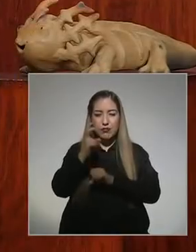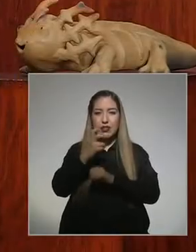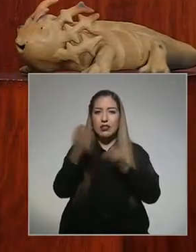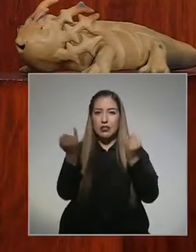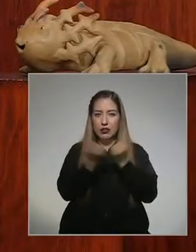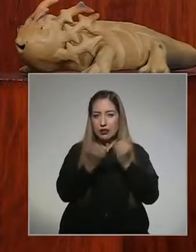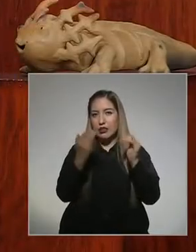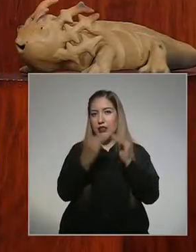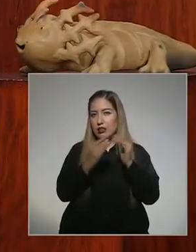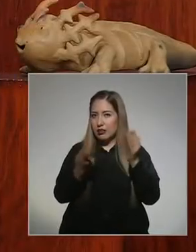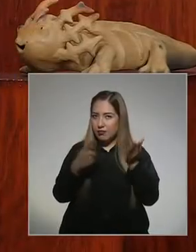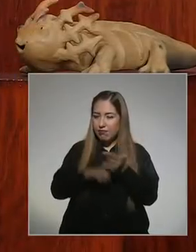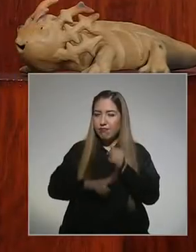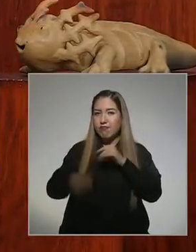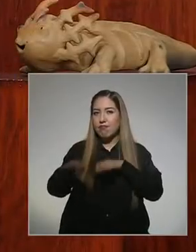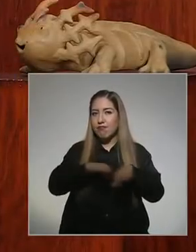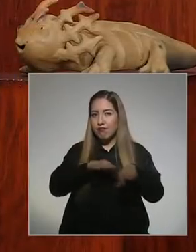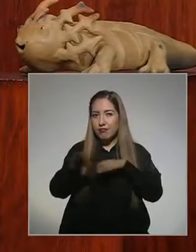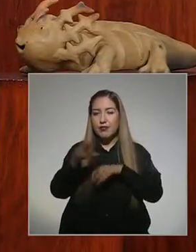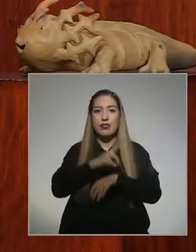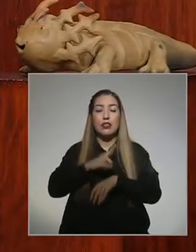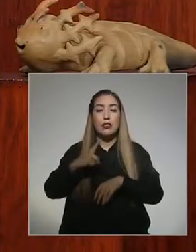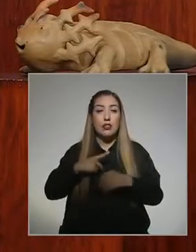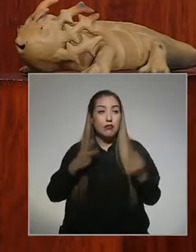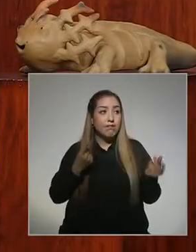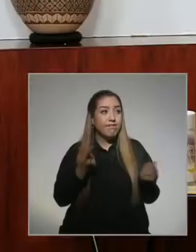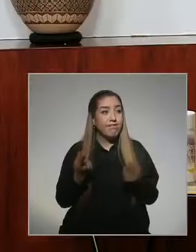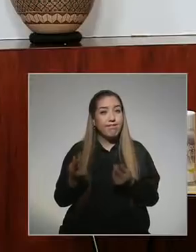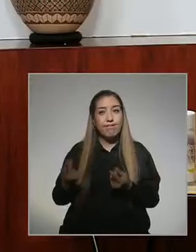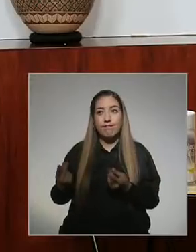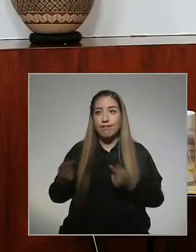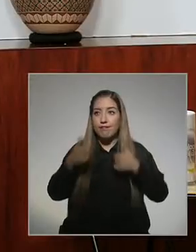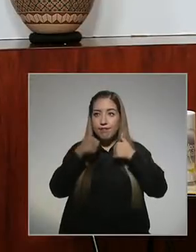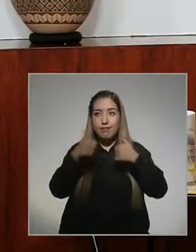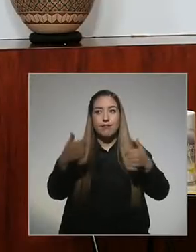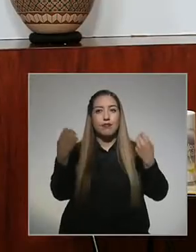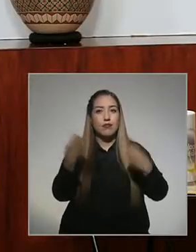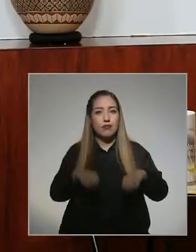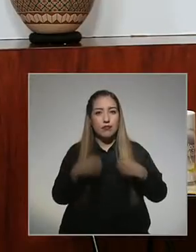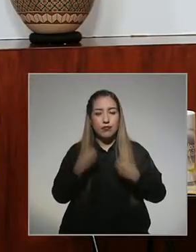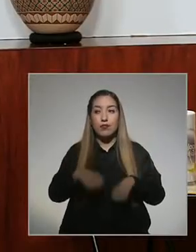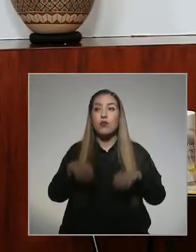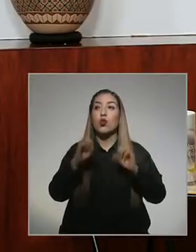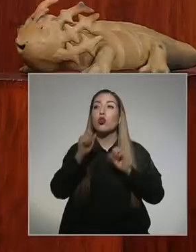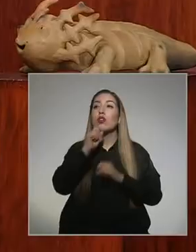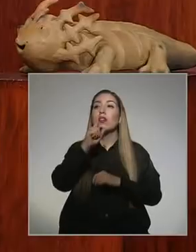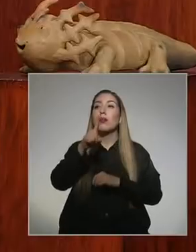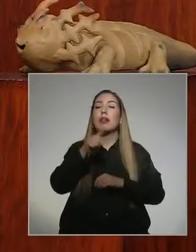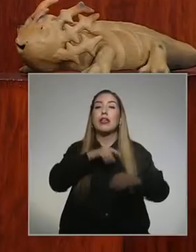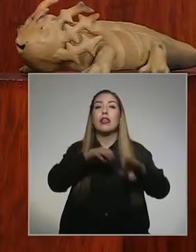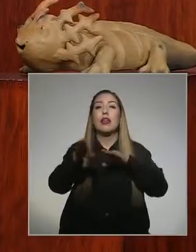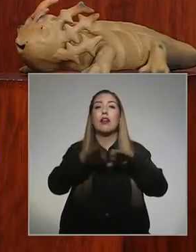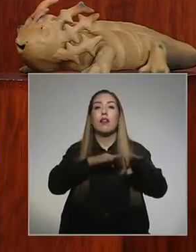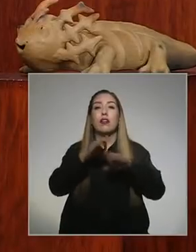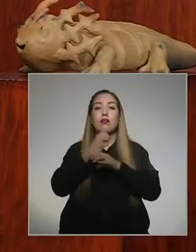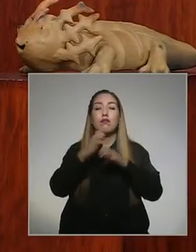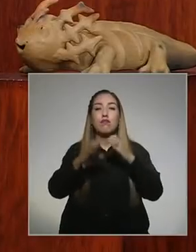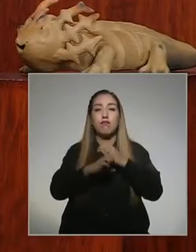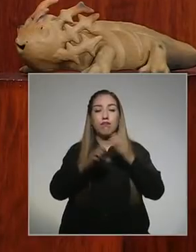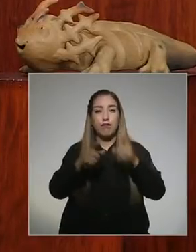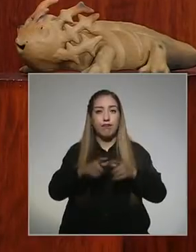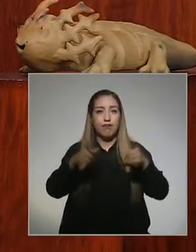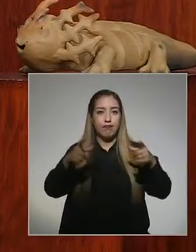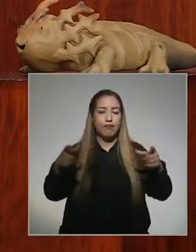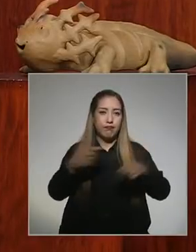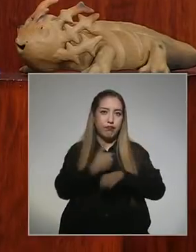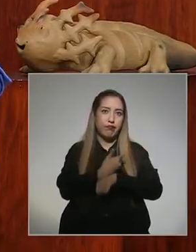desde casa, de tener que mantenernos ocupados y que incluso el trabajo se expandió, ¿no? Más allá de un horario laboral, pero que